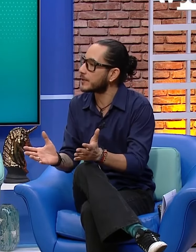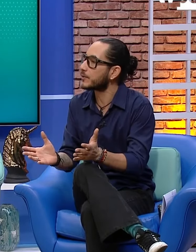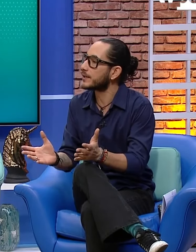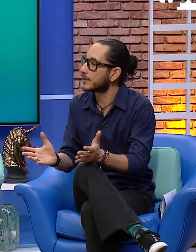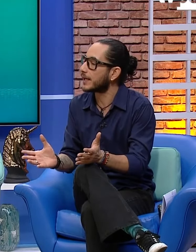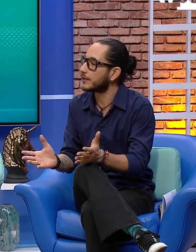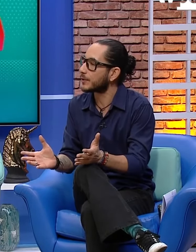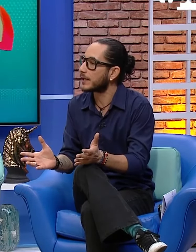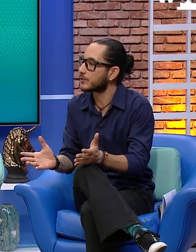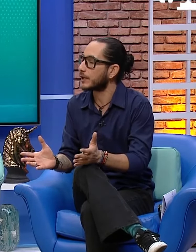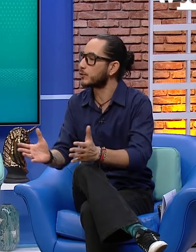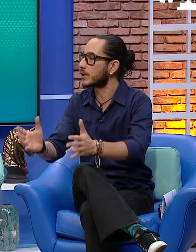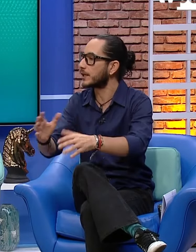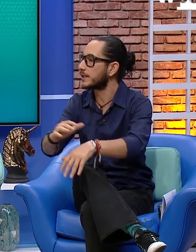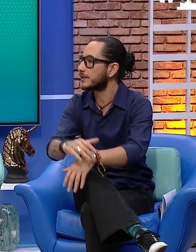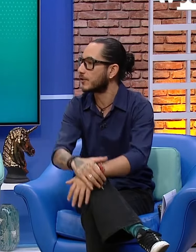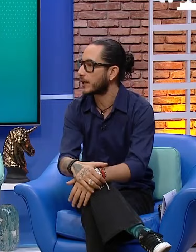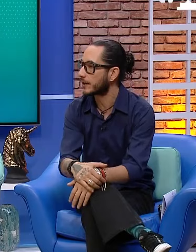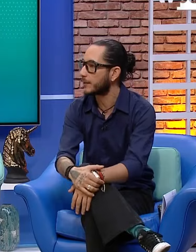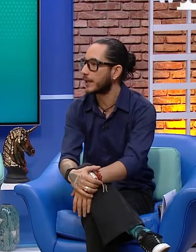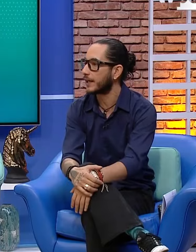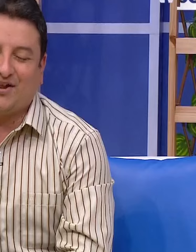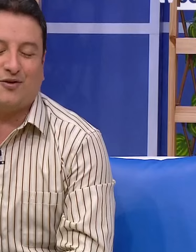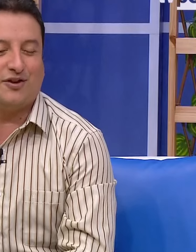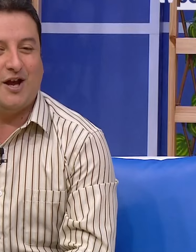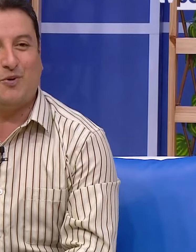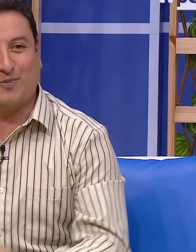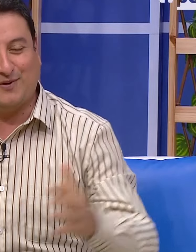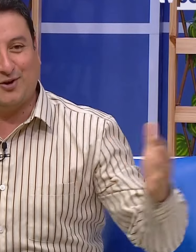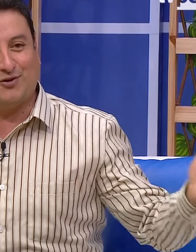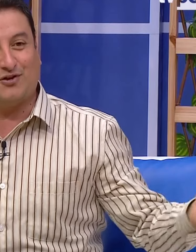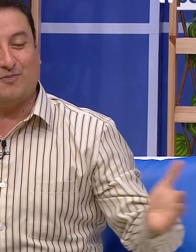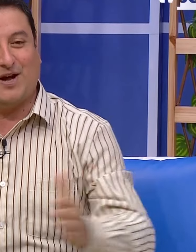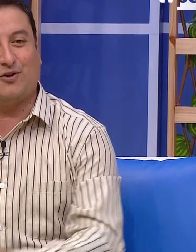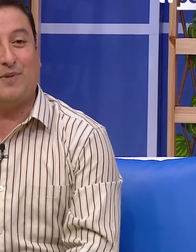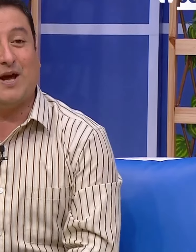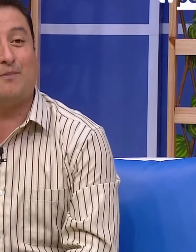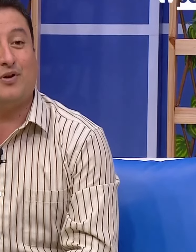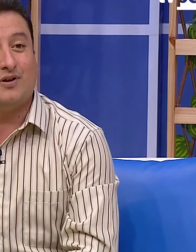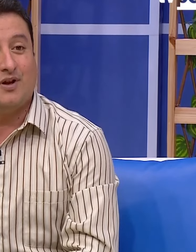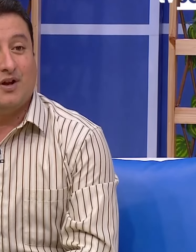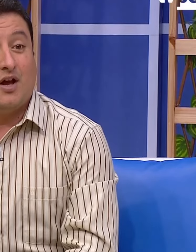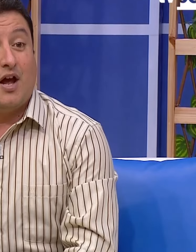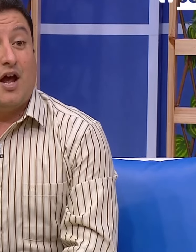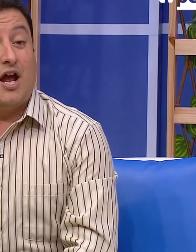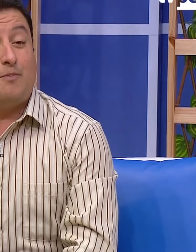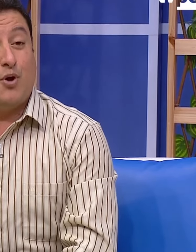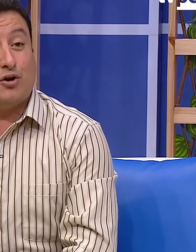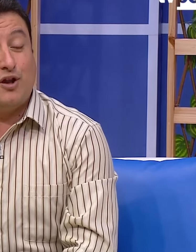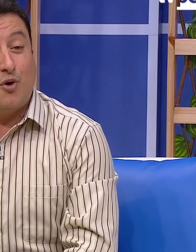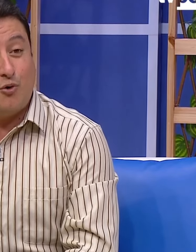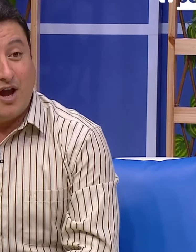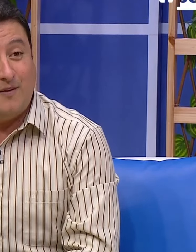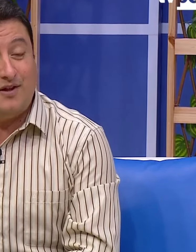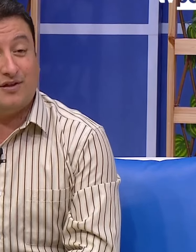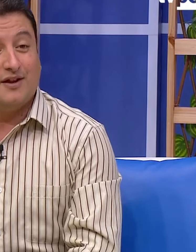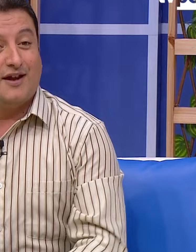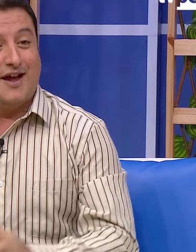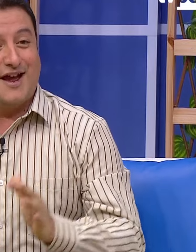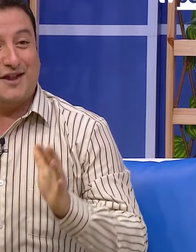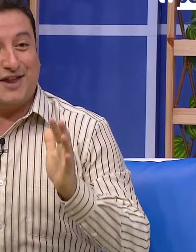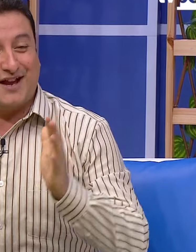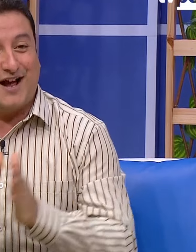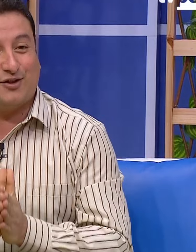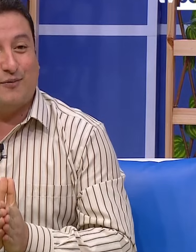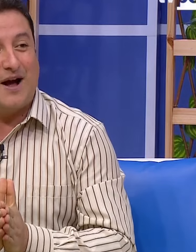más el panorama sobre la SUNAT. Muchas gracias, Oscar. Gracias, Oscar. Gracias a por permitirnos hacer espacio para... Próximo jueves, ¿verdad? El próximo jueves,